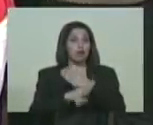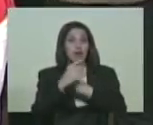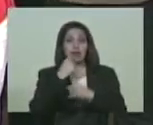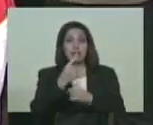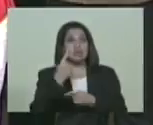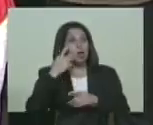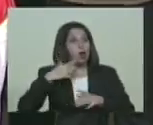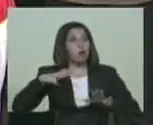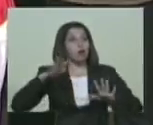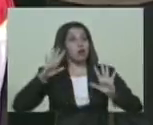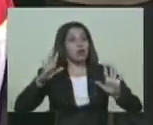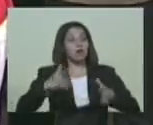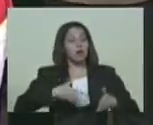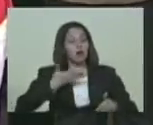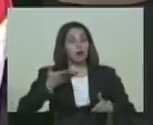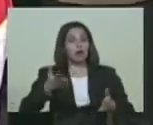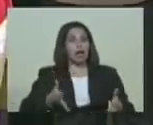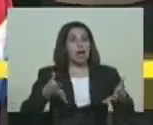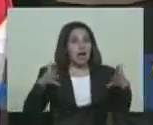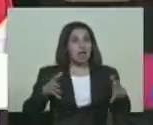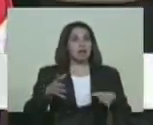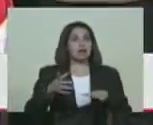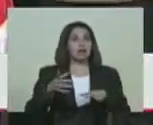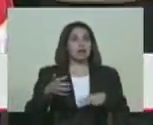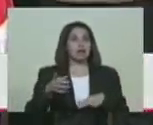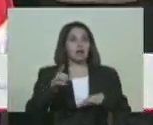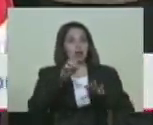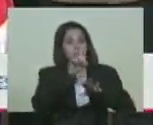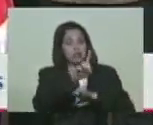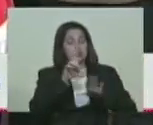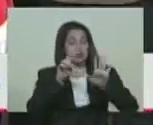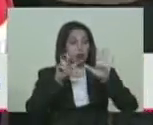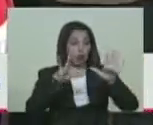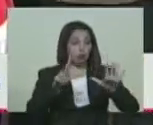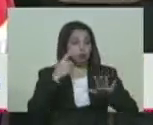que pudiéramos estar ganando la gobernación número 18,